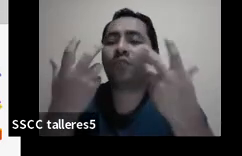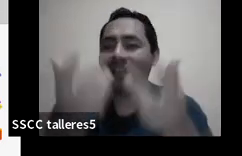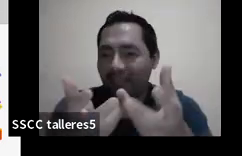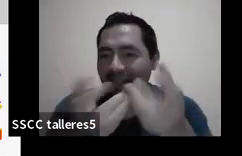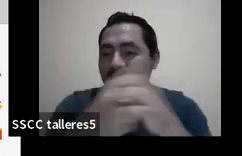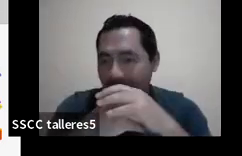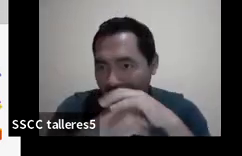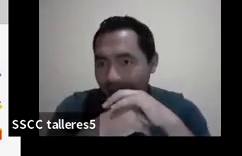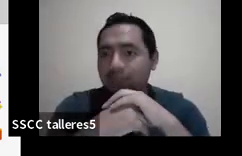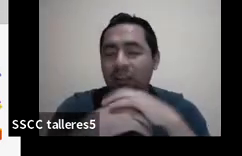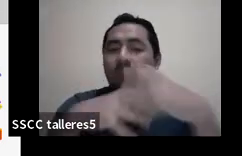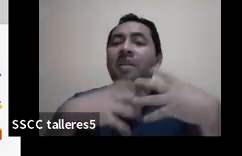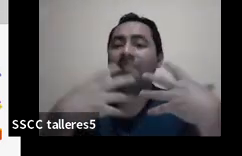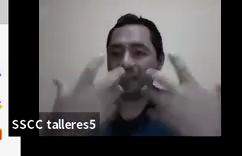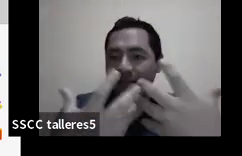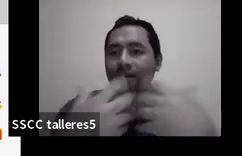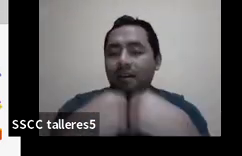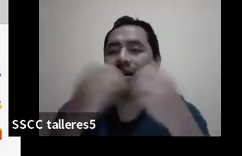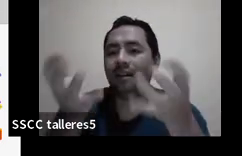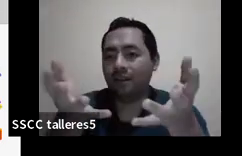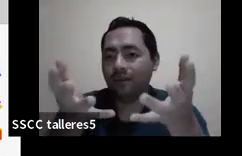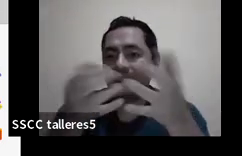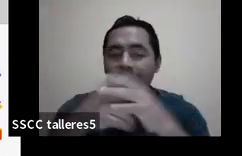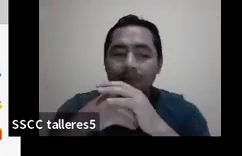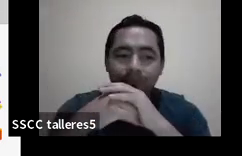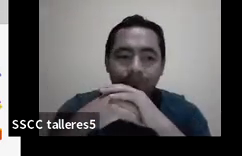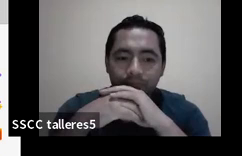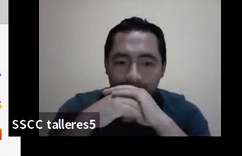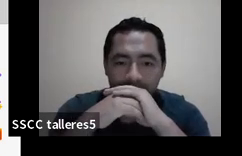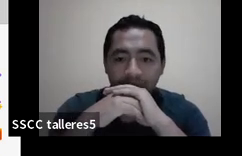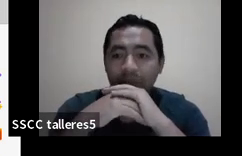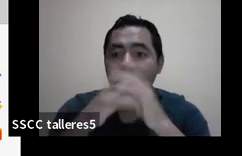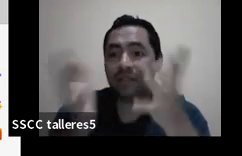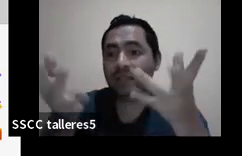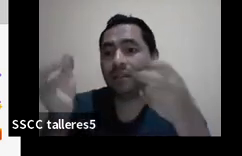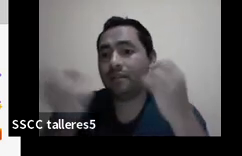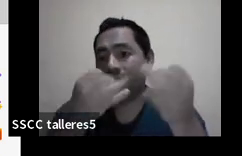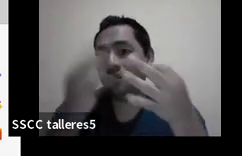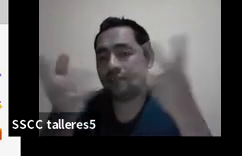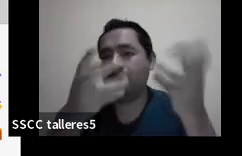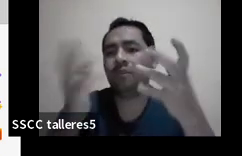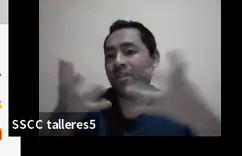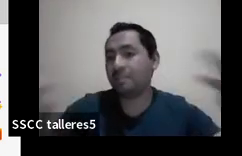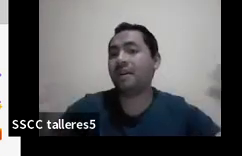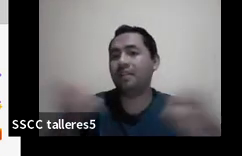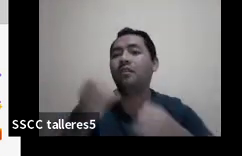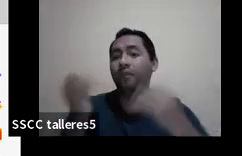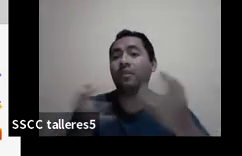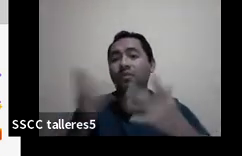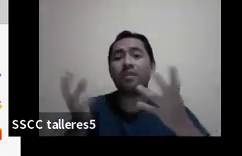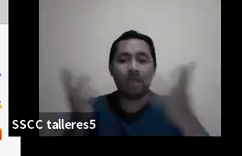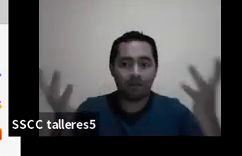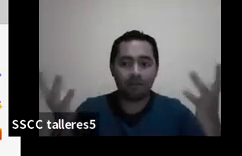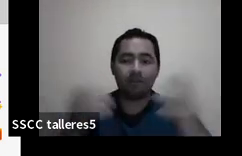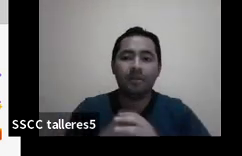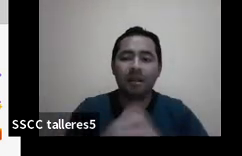Implica otros ingredientes más que complementan a la lengua de señas. Entonces, lengua de señas, sí, lo principal es la